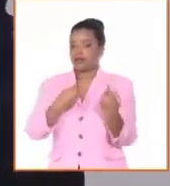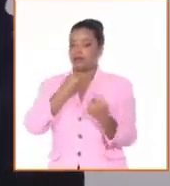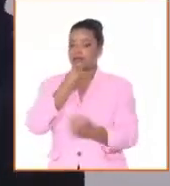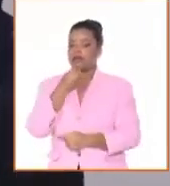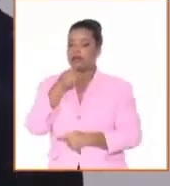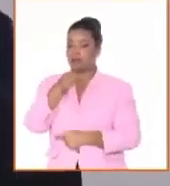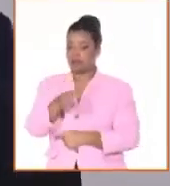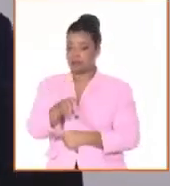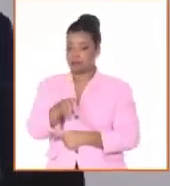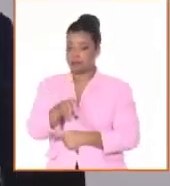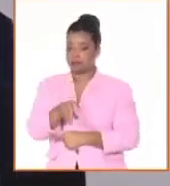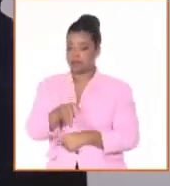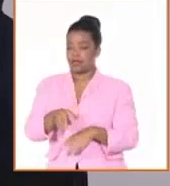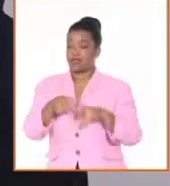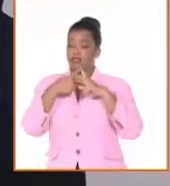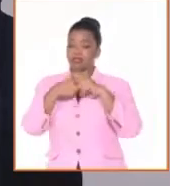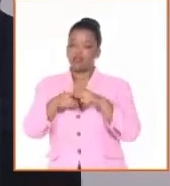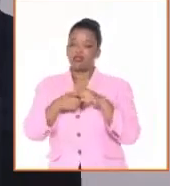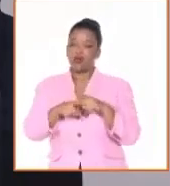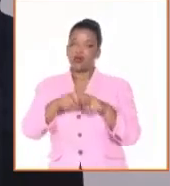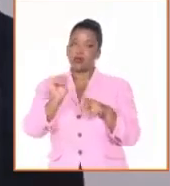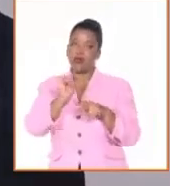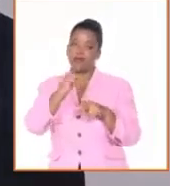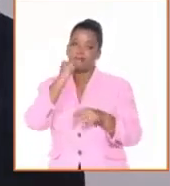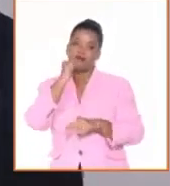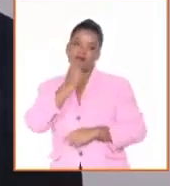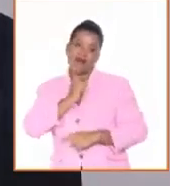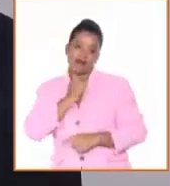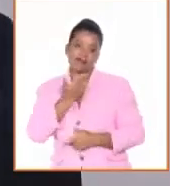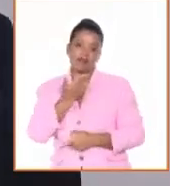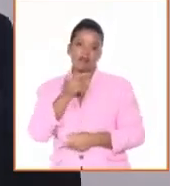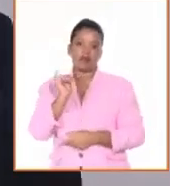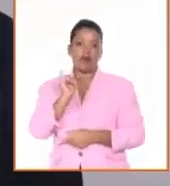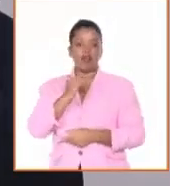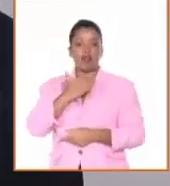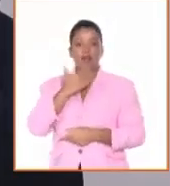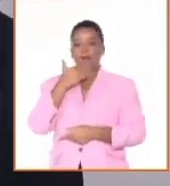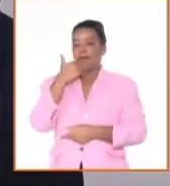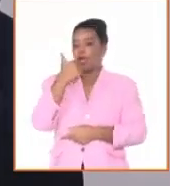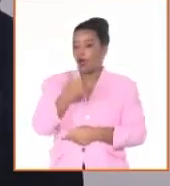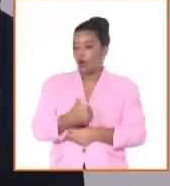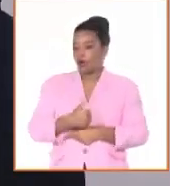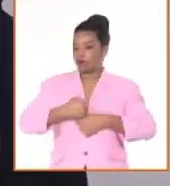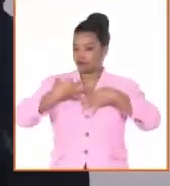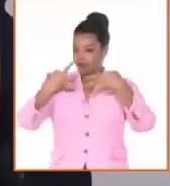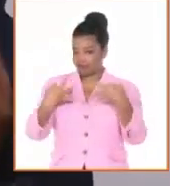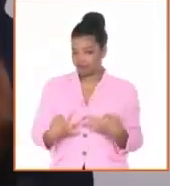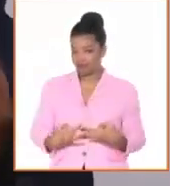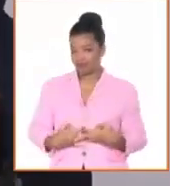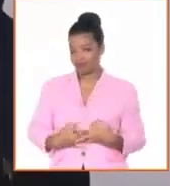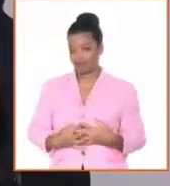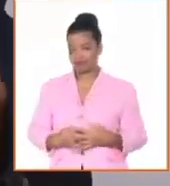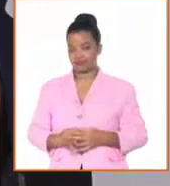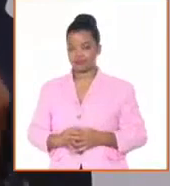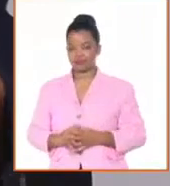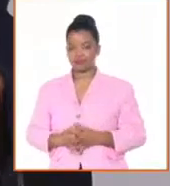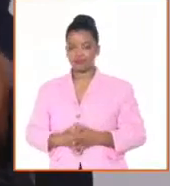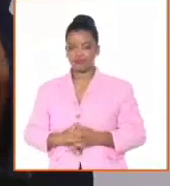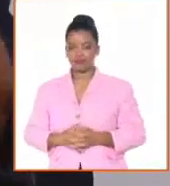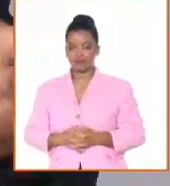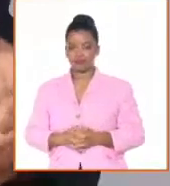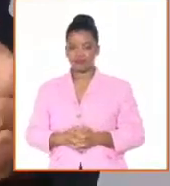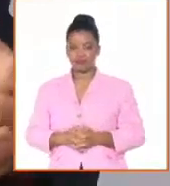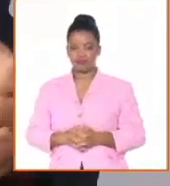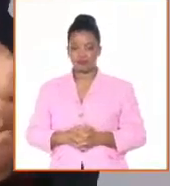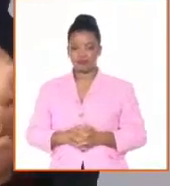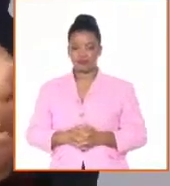solución más integral y y con todas las garantías de seguridad que se requiere por supuesto No todo el mundo